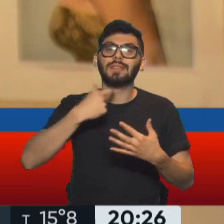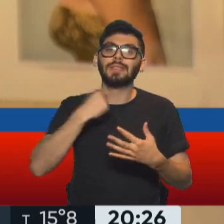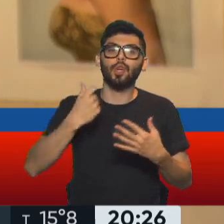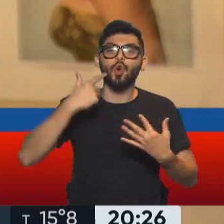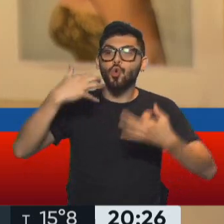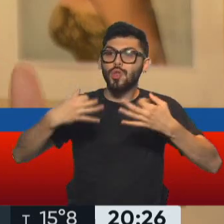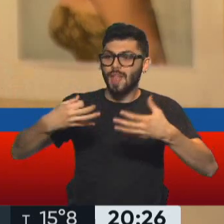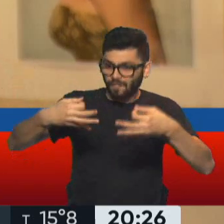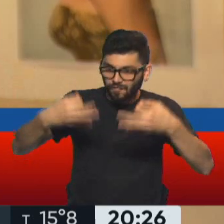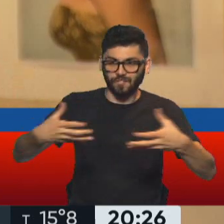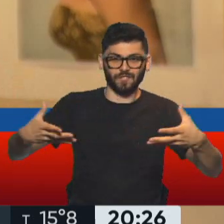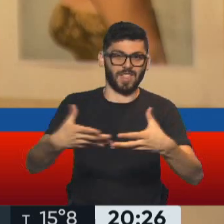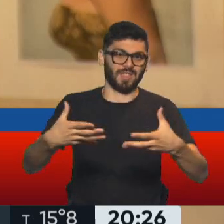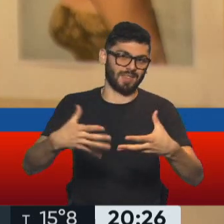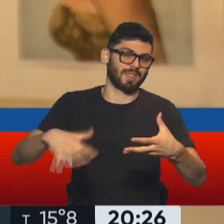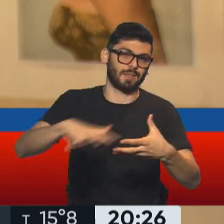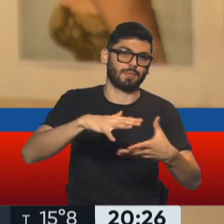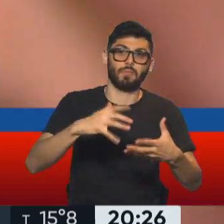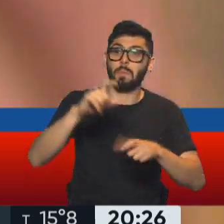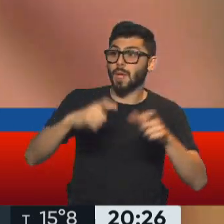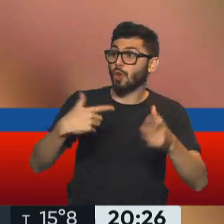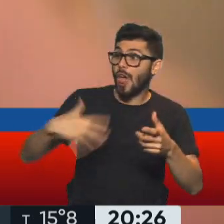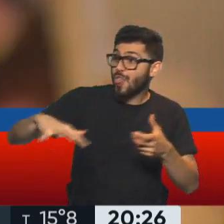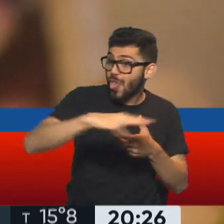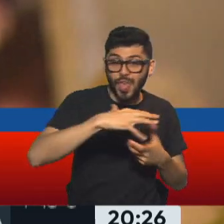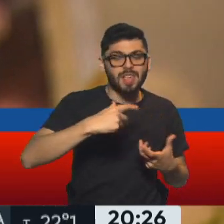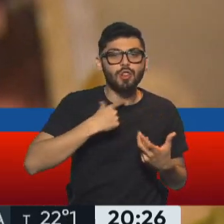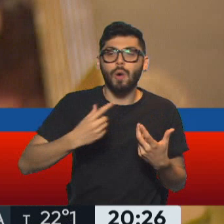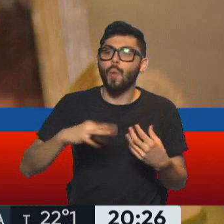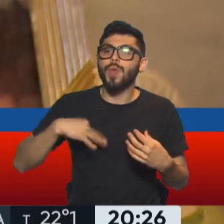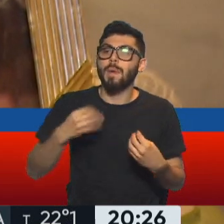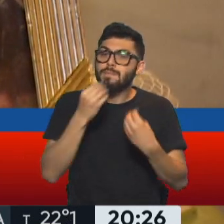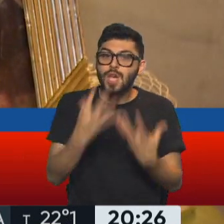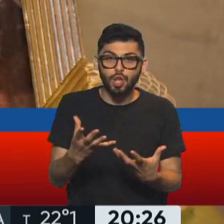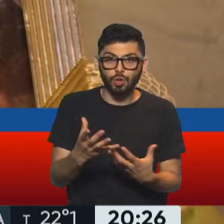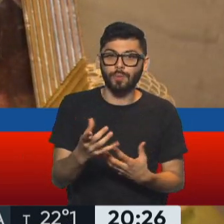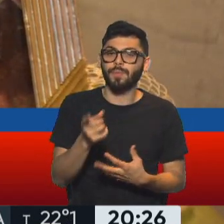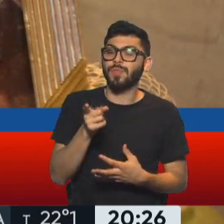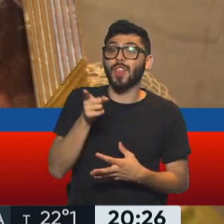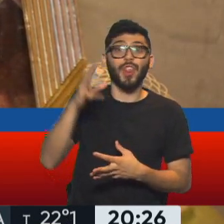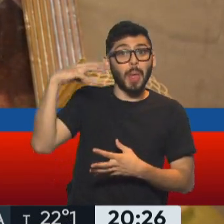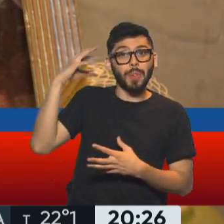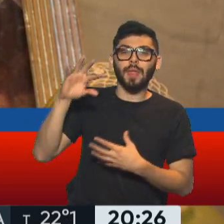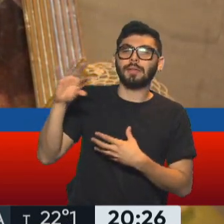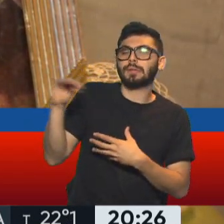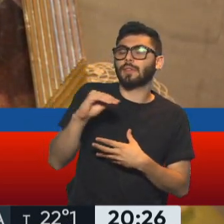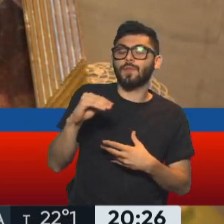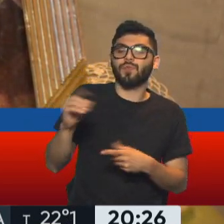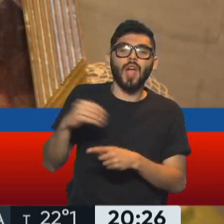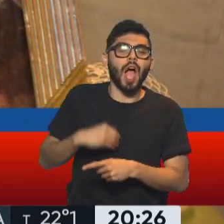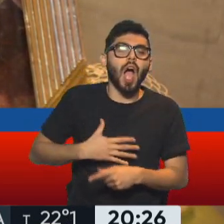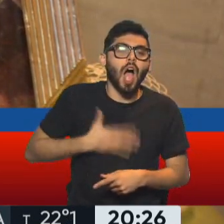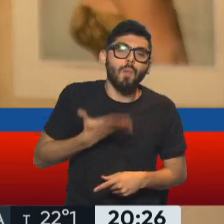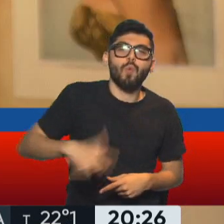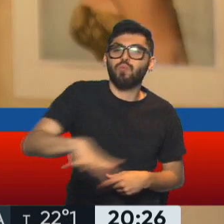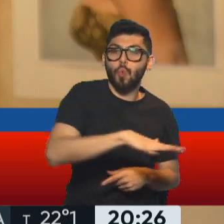la vida de quien me rodea sea un poco mejor. Lo único que tengo de ella es el amor al pueblo y ojalá que el